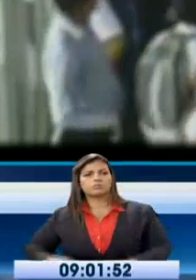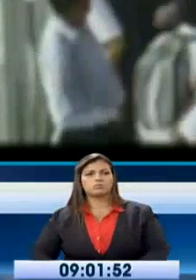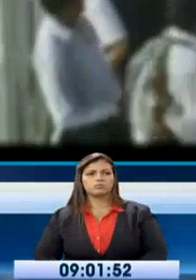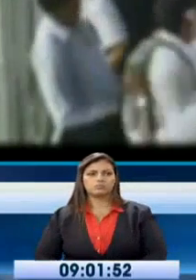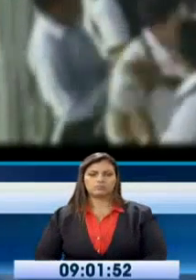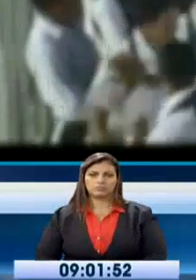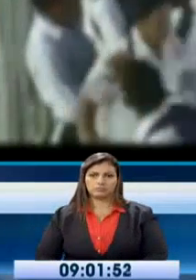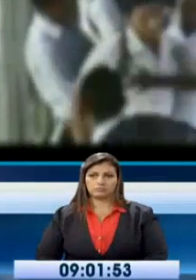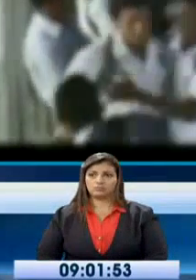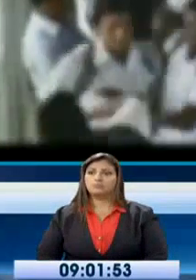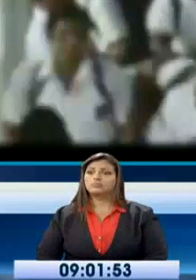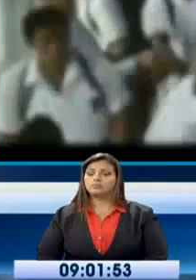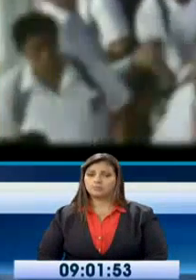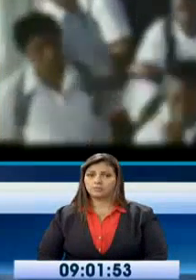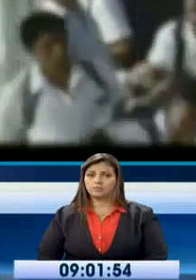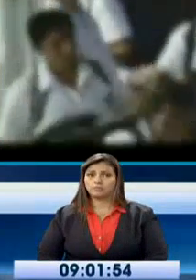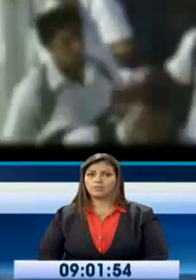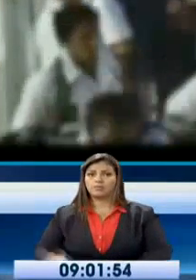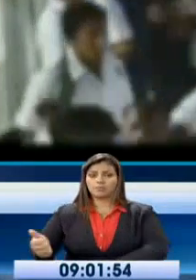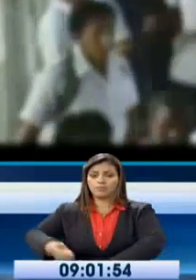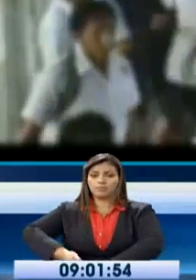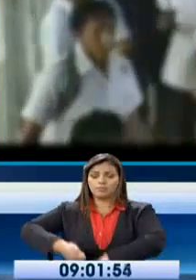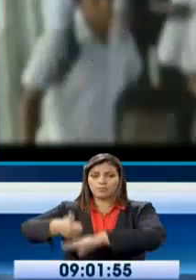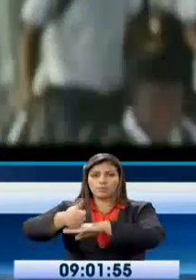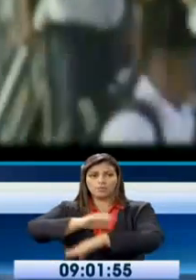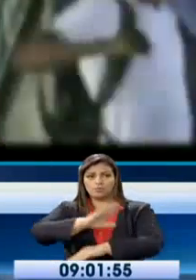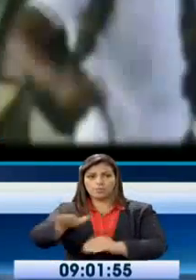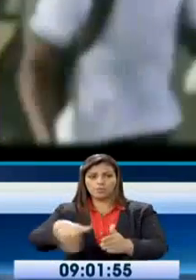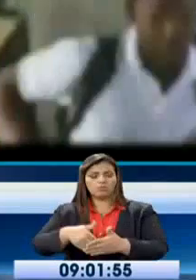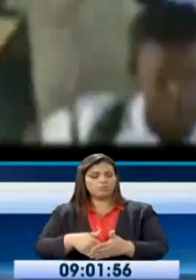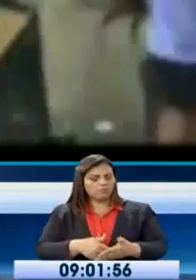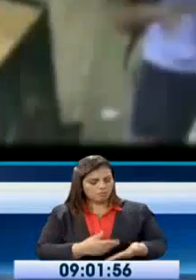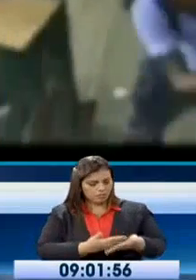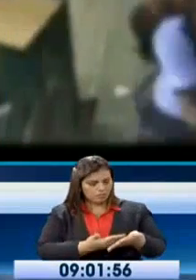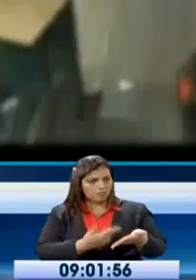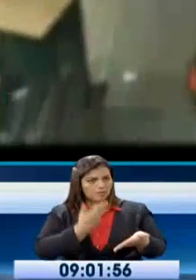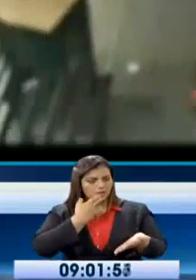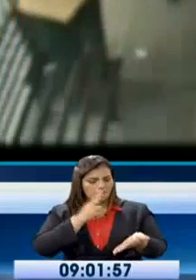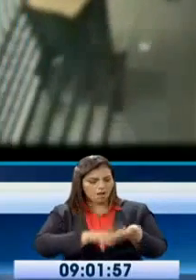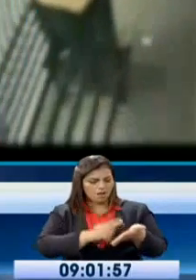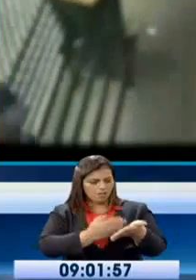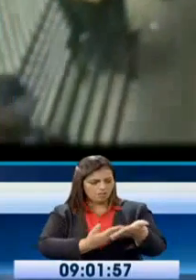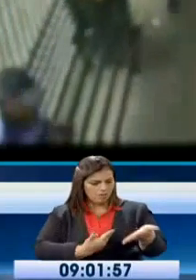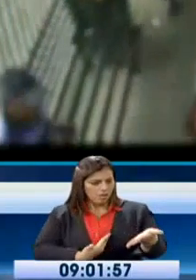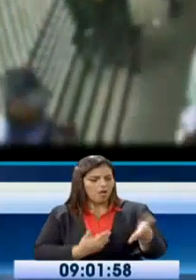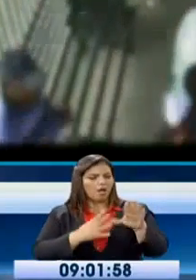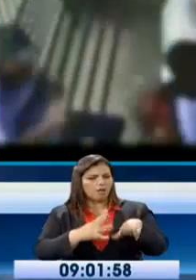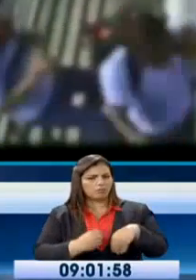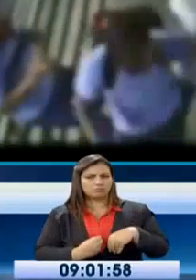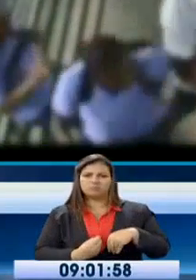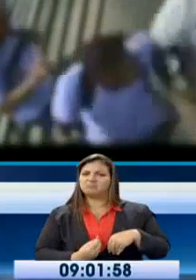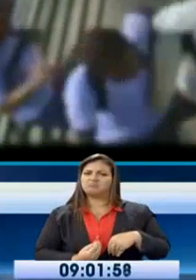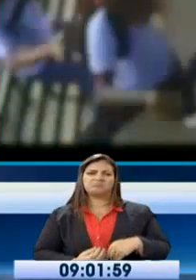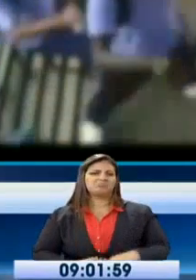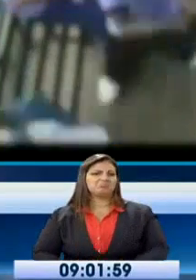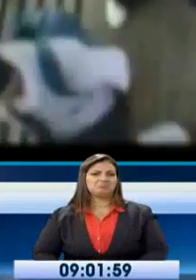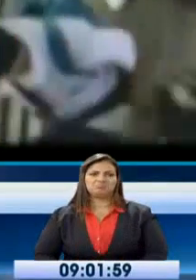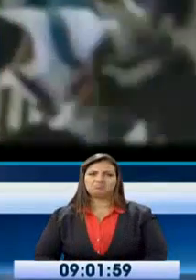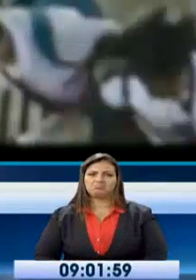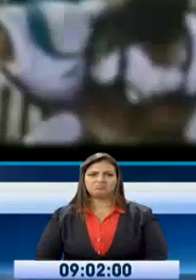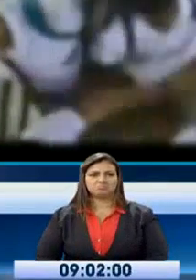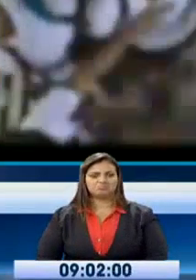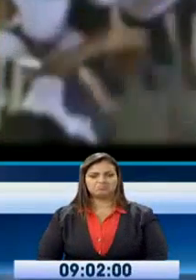todos los rectores hasta el momento han respondido a ese comunicado que ha enviado la Metrovía. Una iniciativa que tiene la